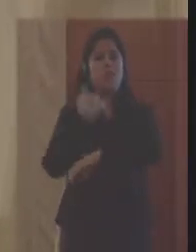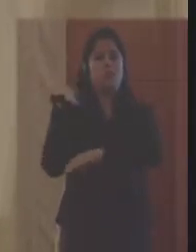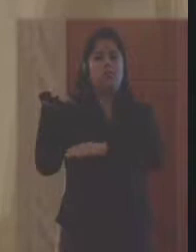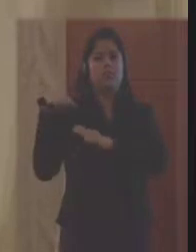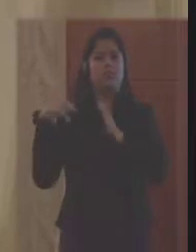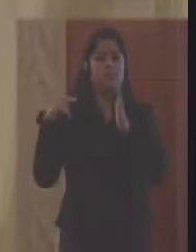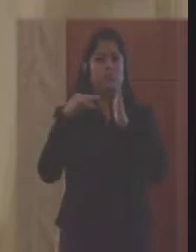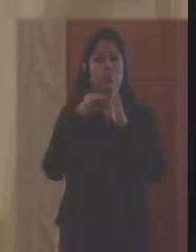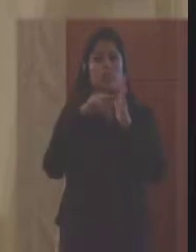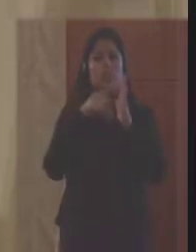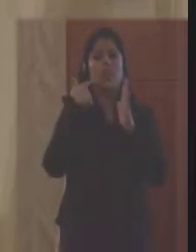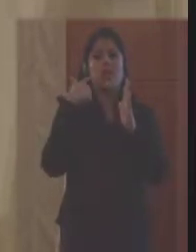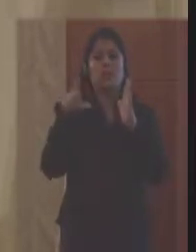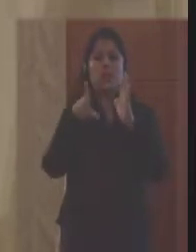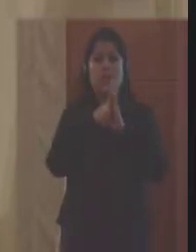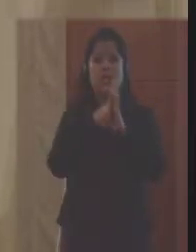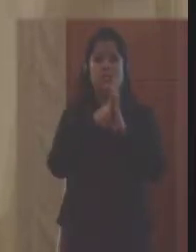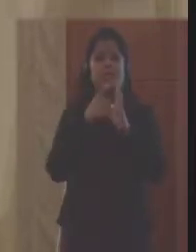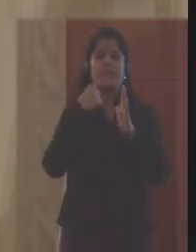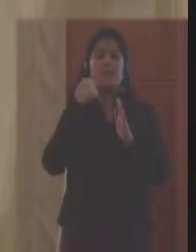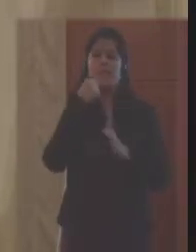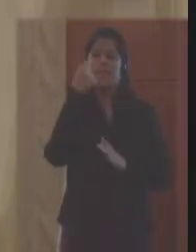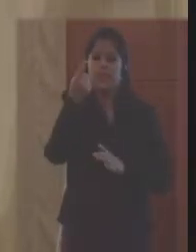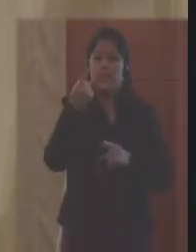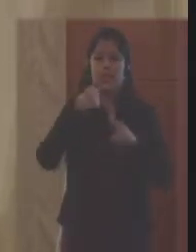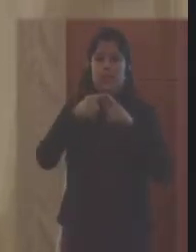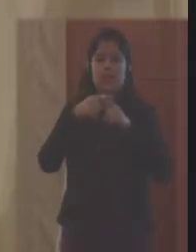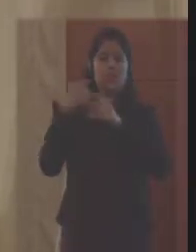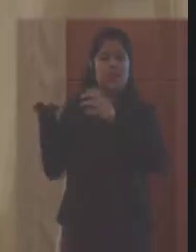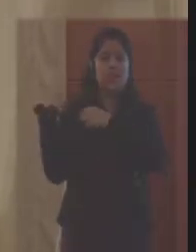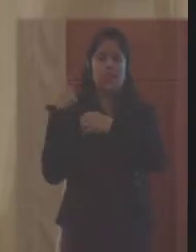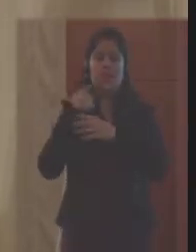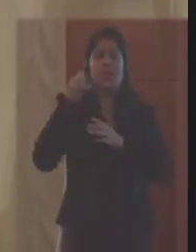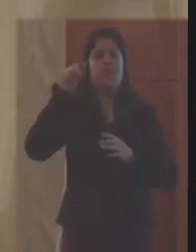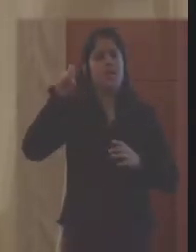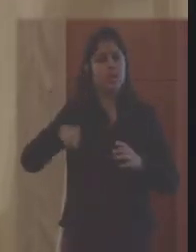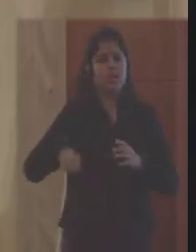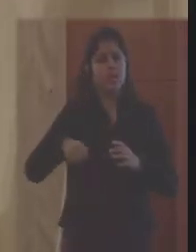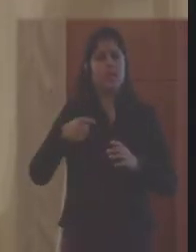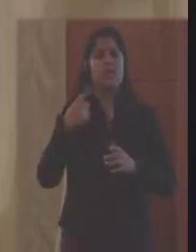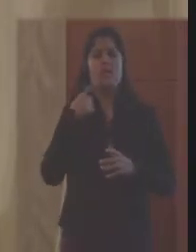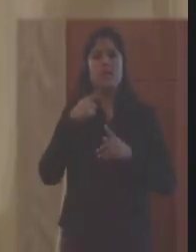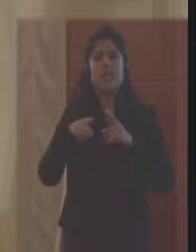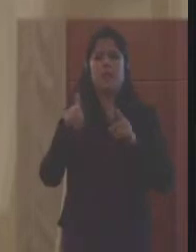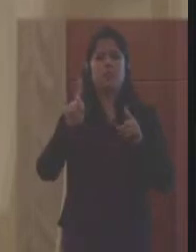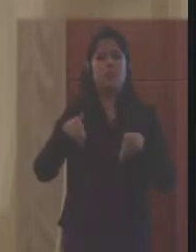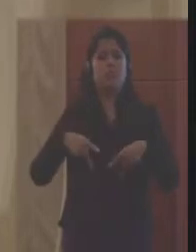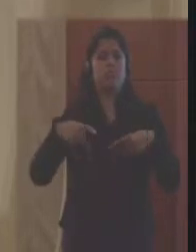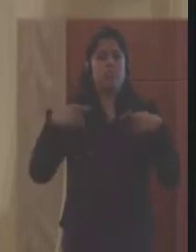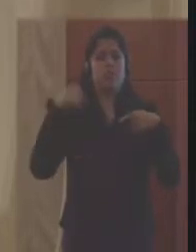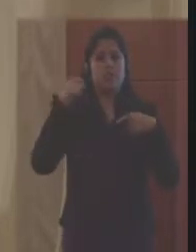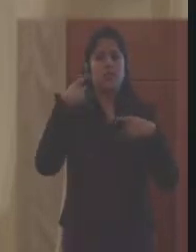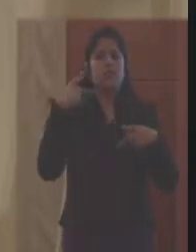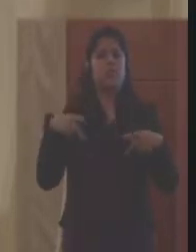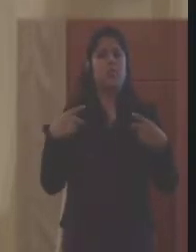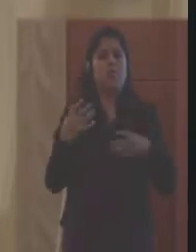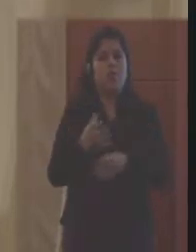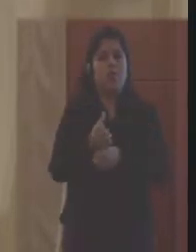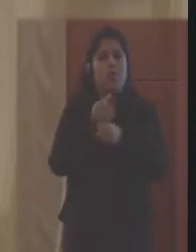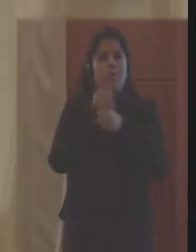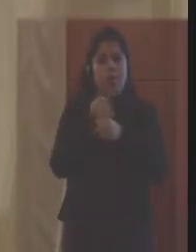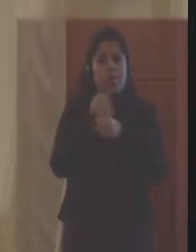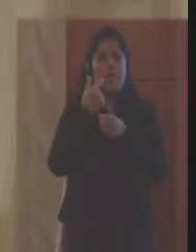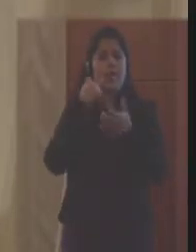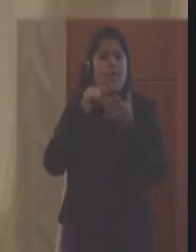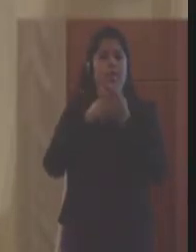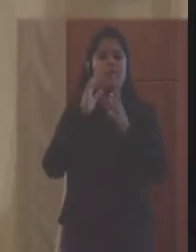regla, una ley que le da garantías, que le exige, pero que también se contempla y se protege. una ley que se